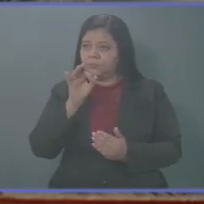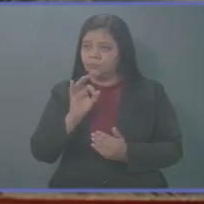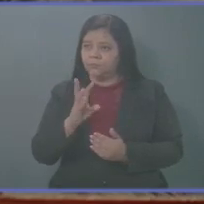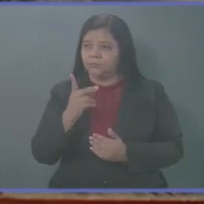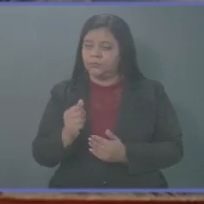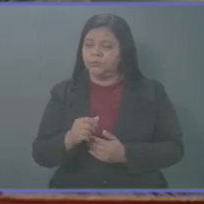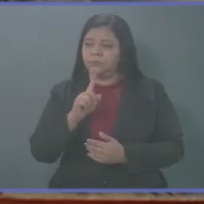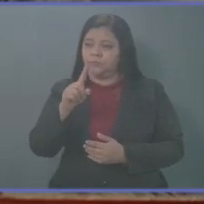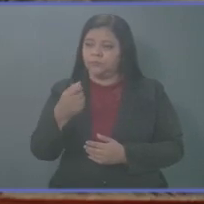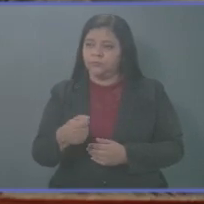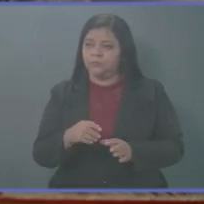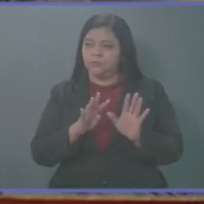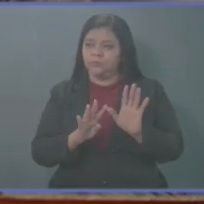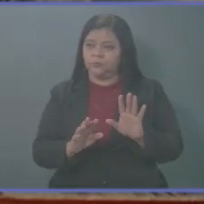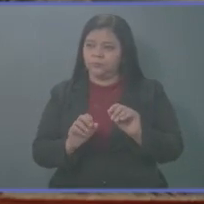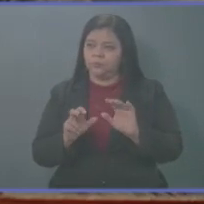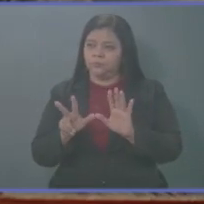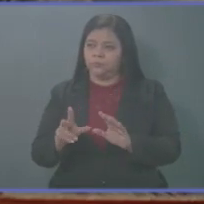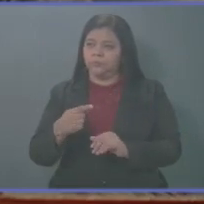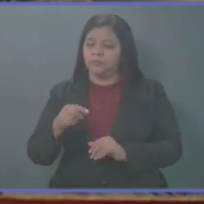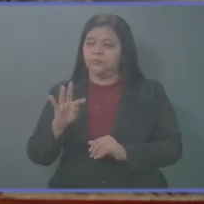número